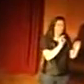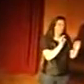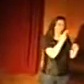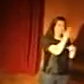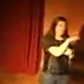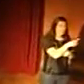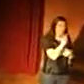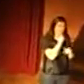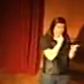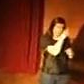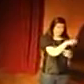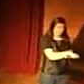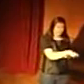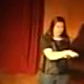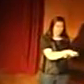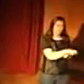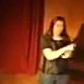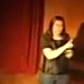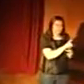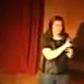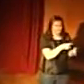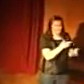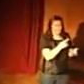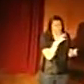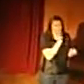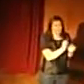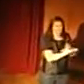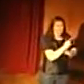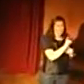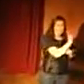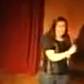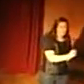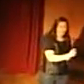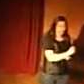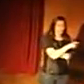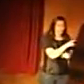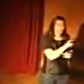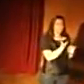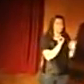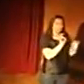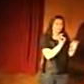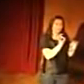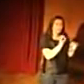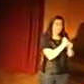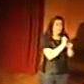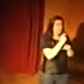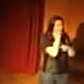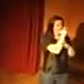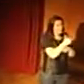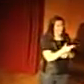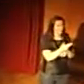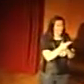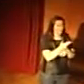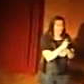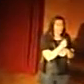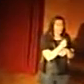luisi tiene una faceta italiano de de origen una faceta de pintor sobre todo de de dibujante y acuarelista muy